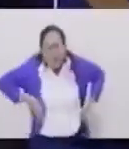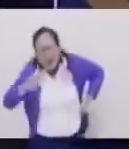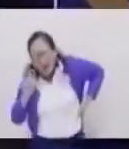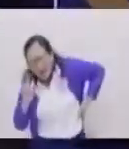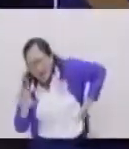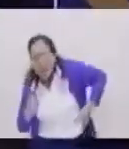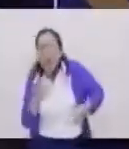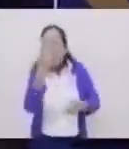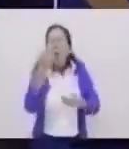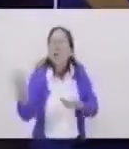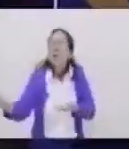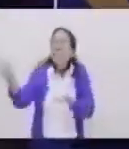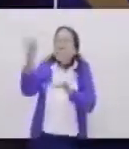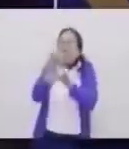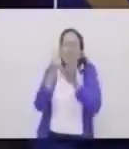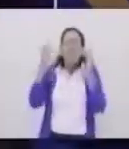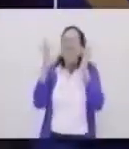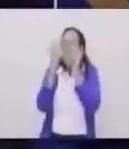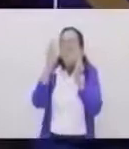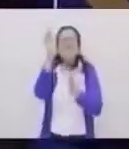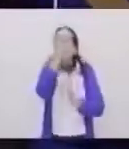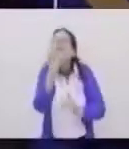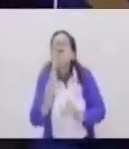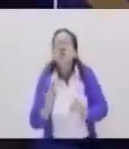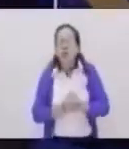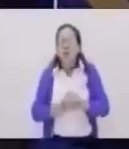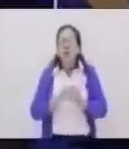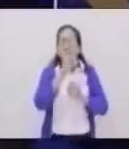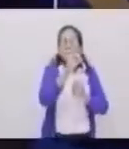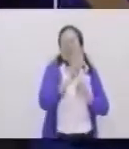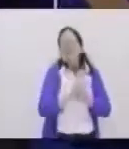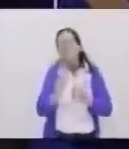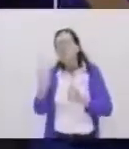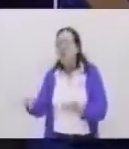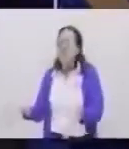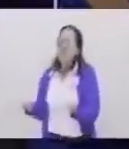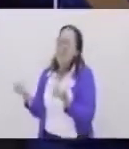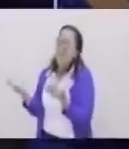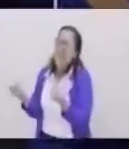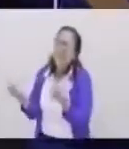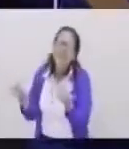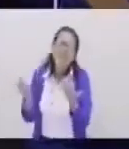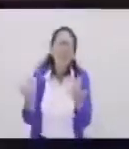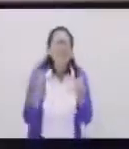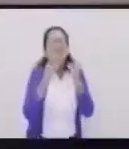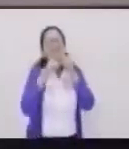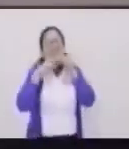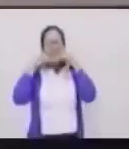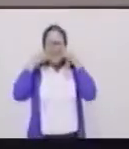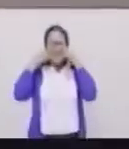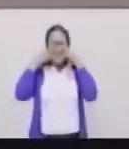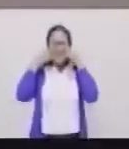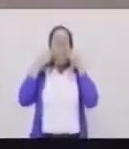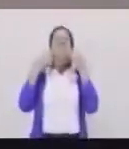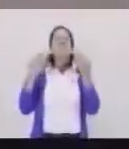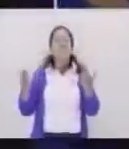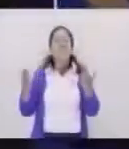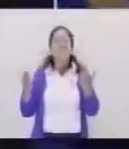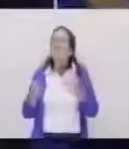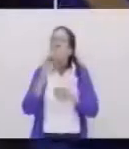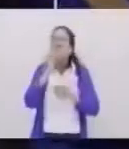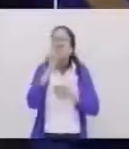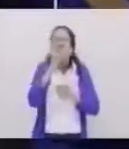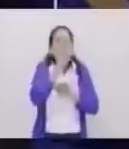Y nunca más se volvió a acercar a ese puente. Las tres cabras se juntaron y pudieron merendar muy felizmente. Y desde ese